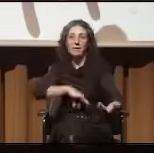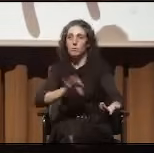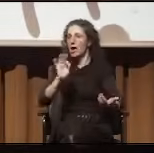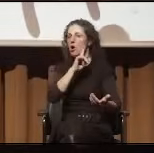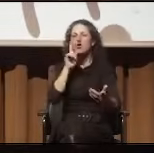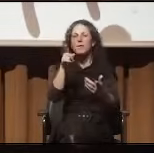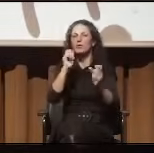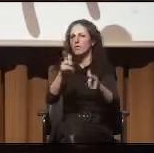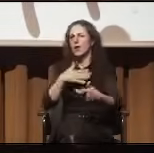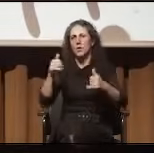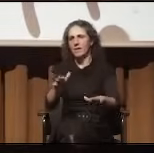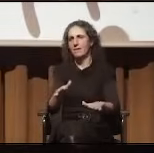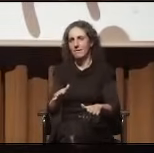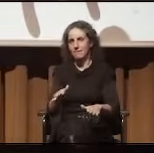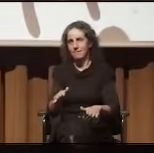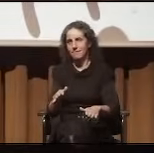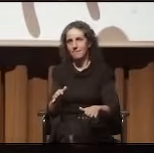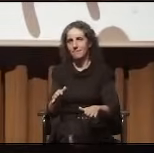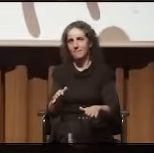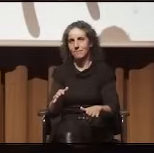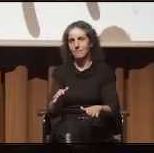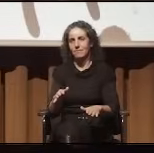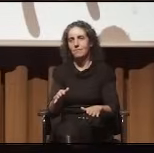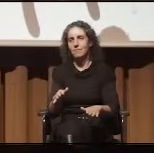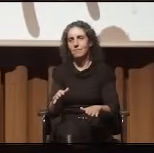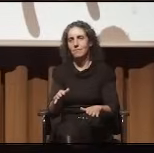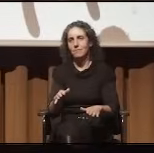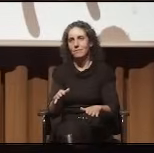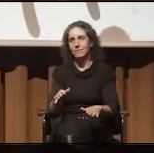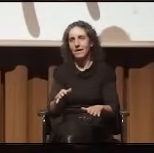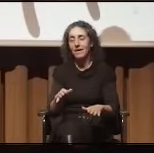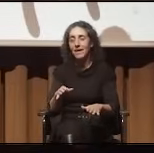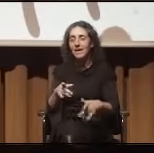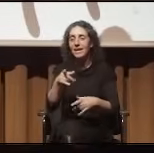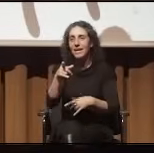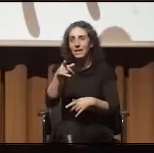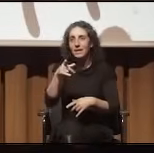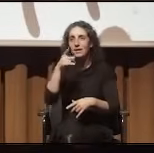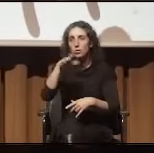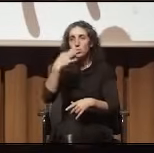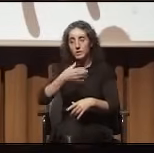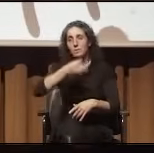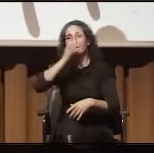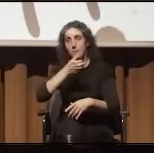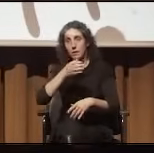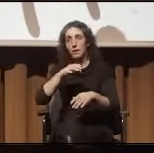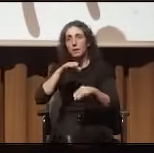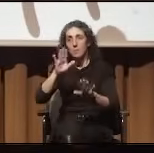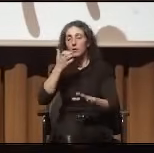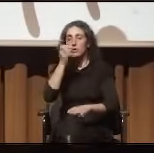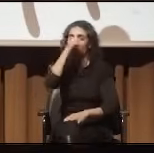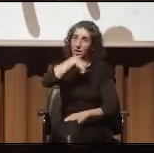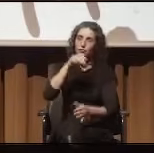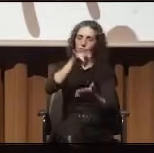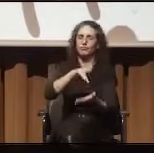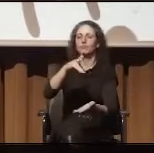las copas en las que se bebe el vino. La espiritualidad es estar borracho. Estar ebrio, ¿de qué? De gracia, de vida,